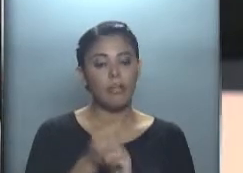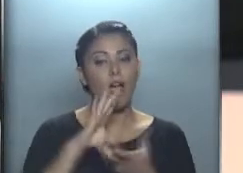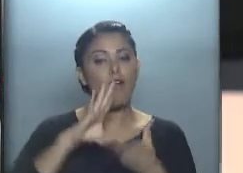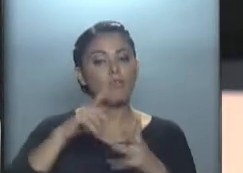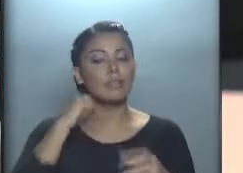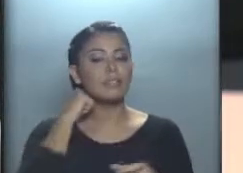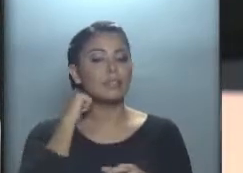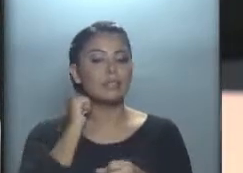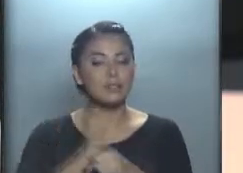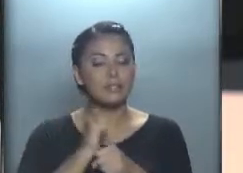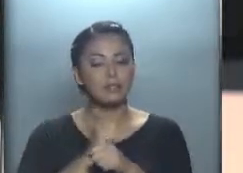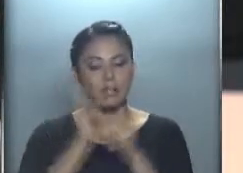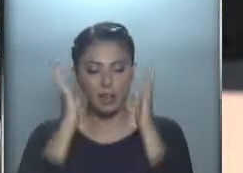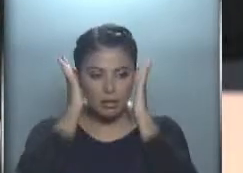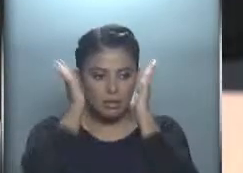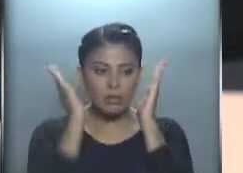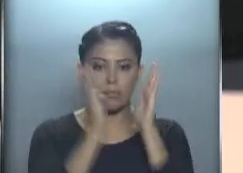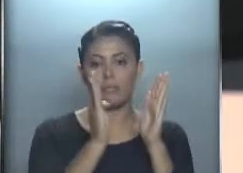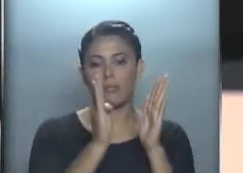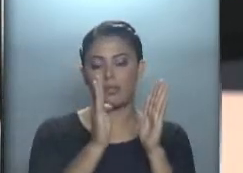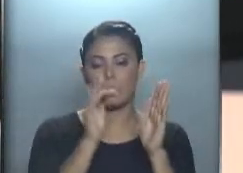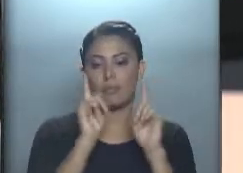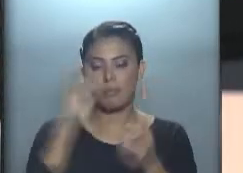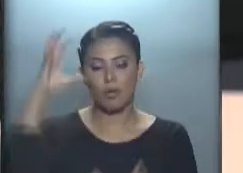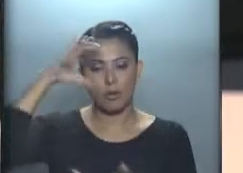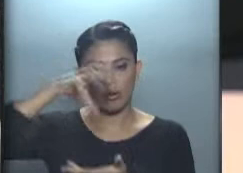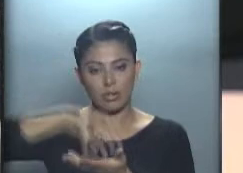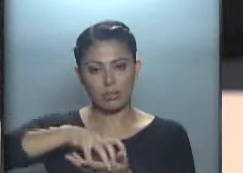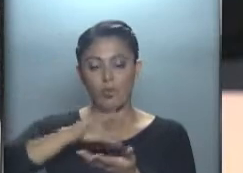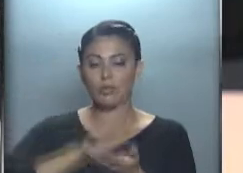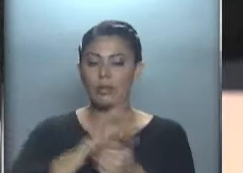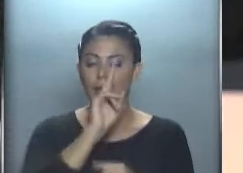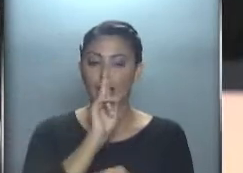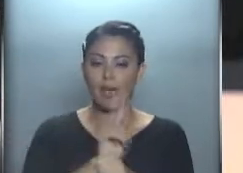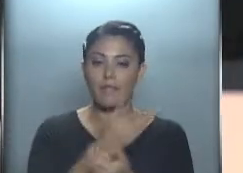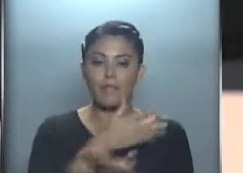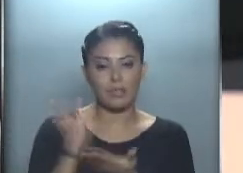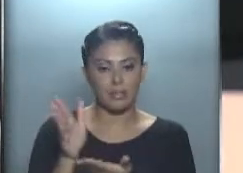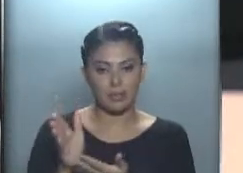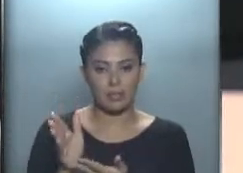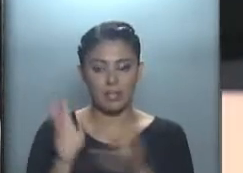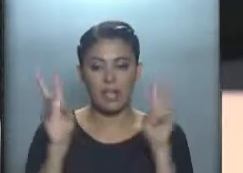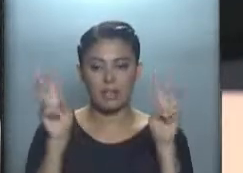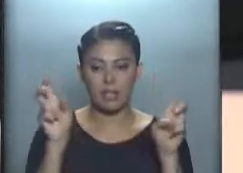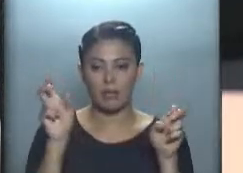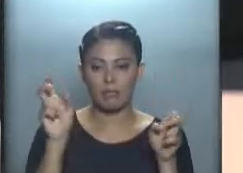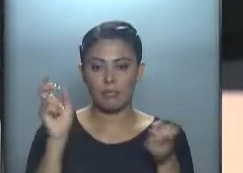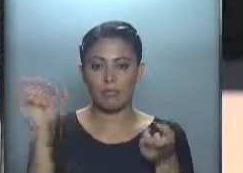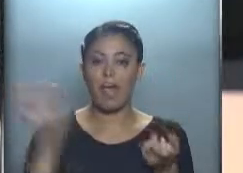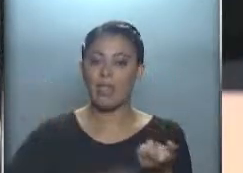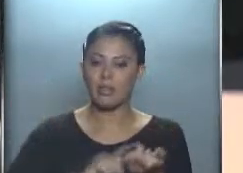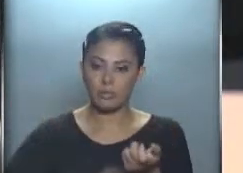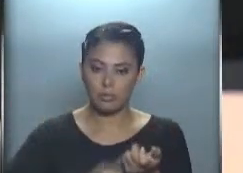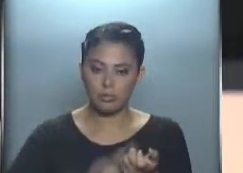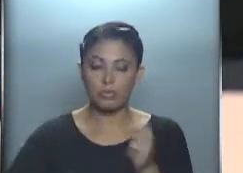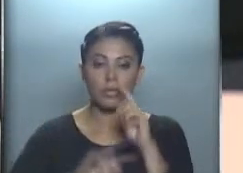en este organismo que tiene que ver con la prevención en el tema de drogadicción